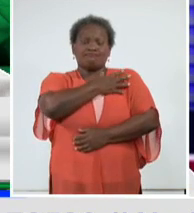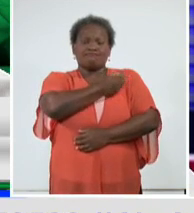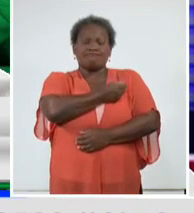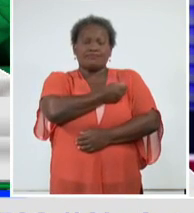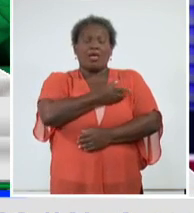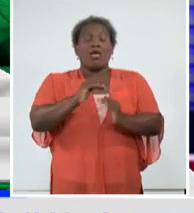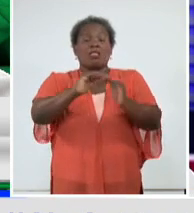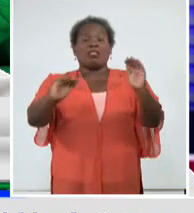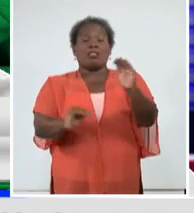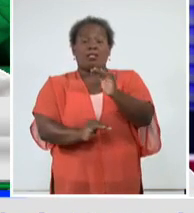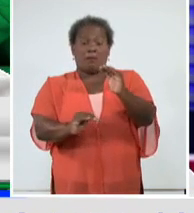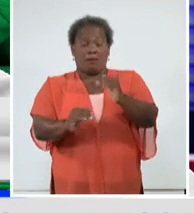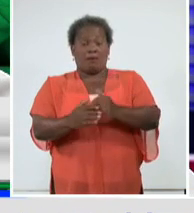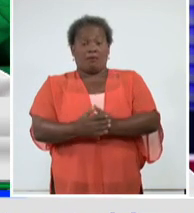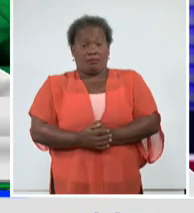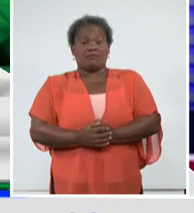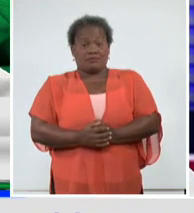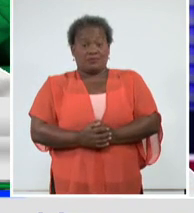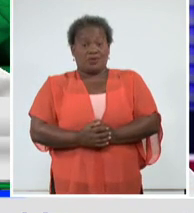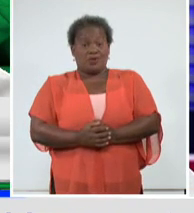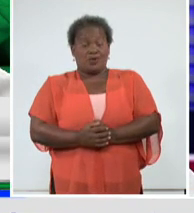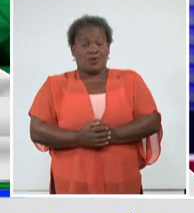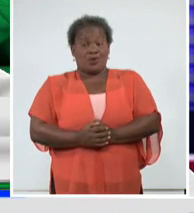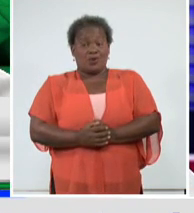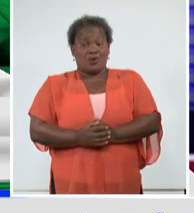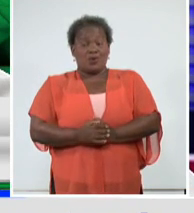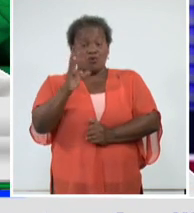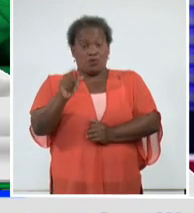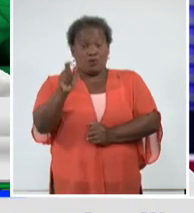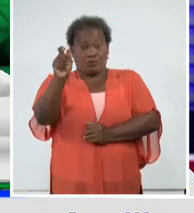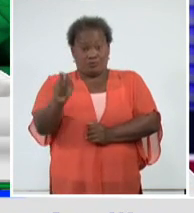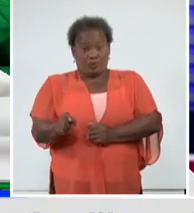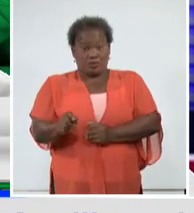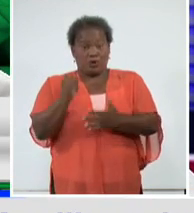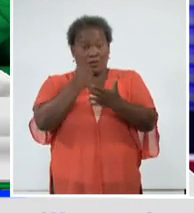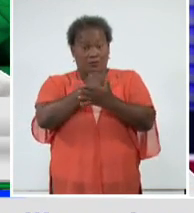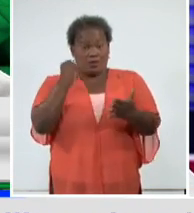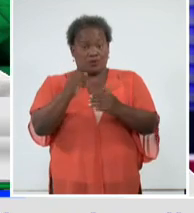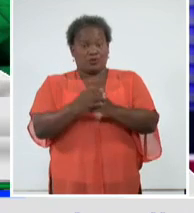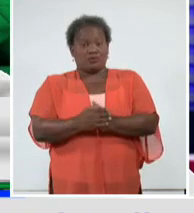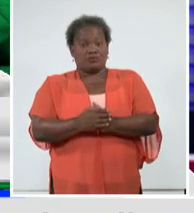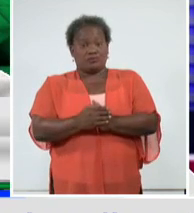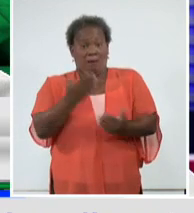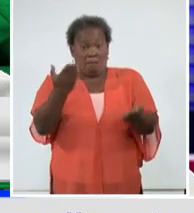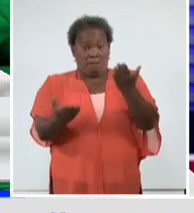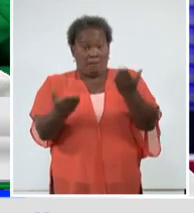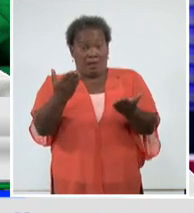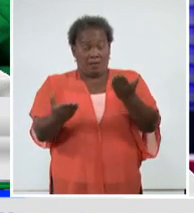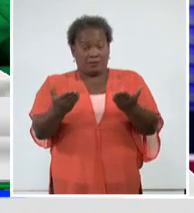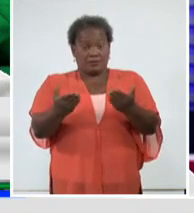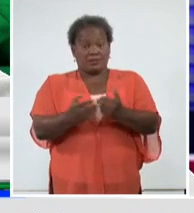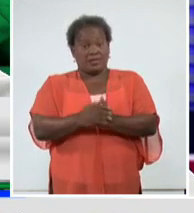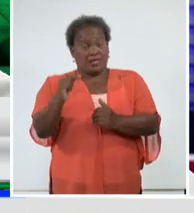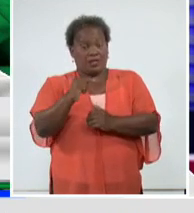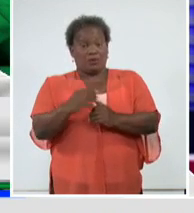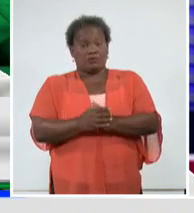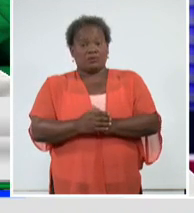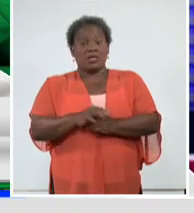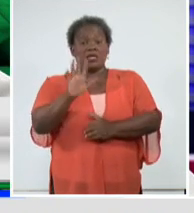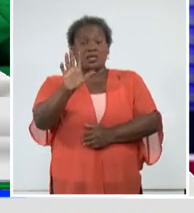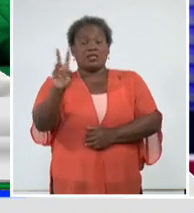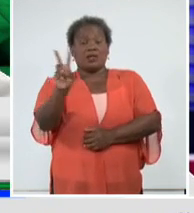debajo del número de pacientes que se diagnosticaron. Estamos hablando de 522